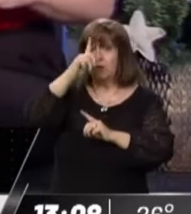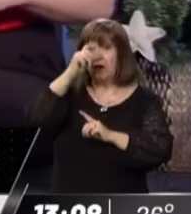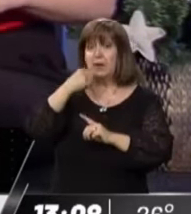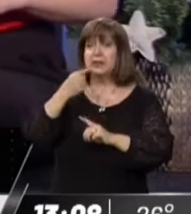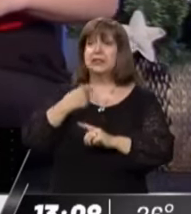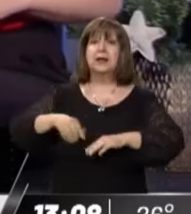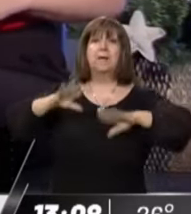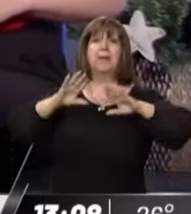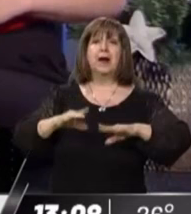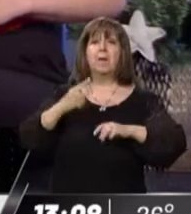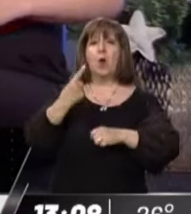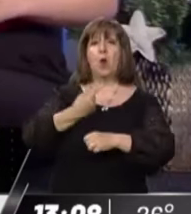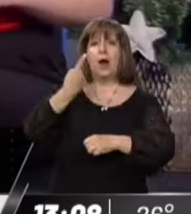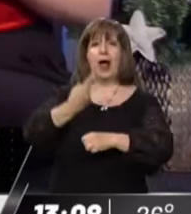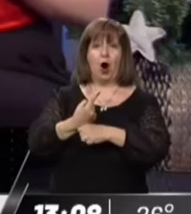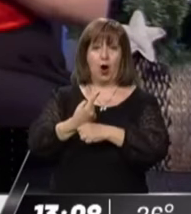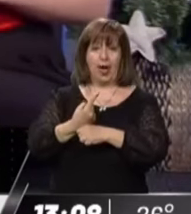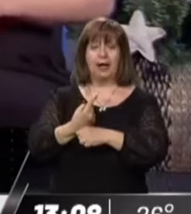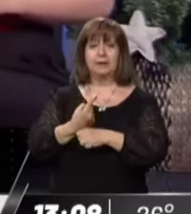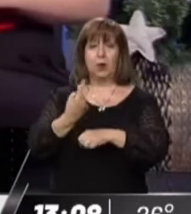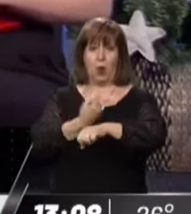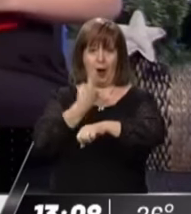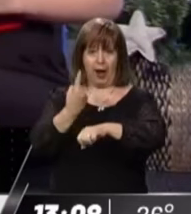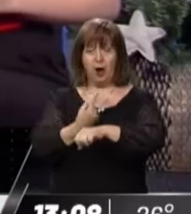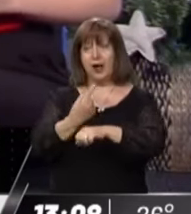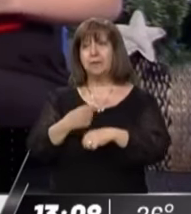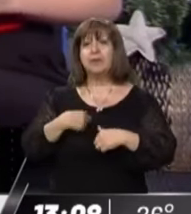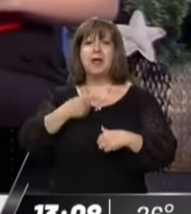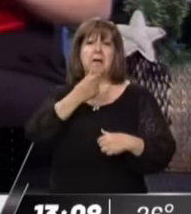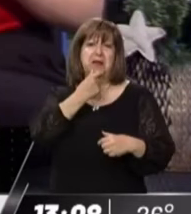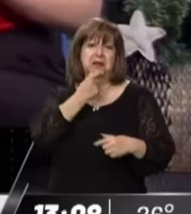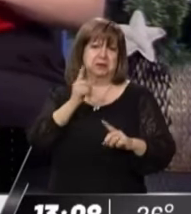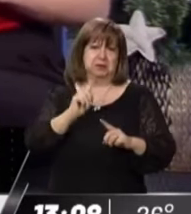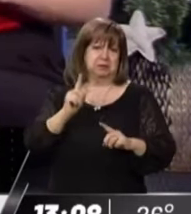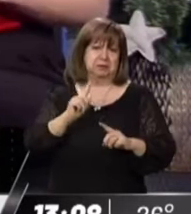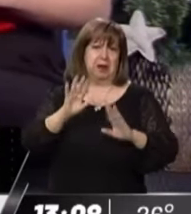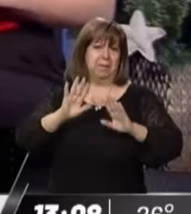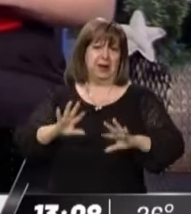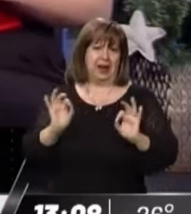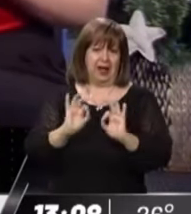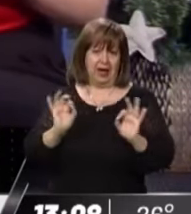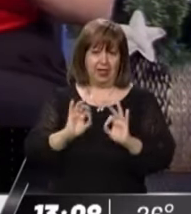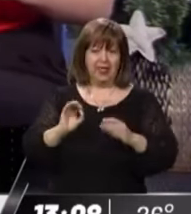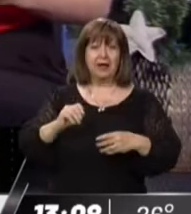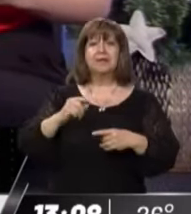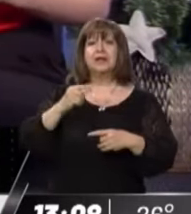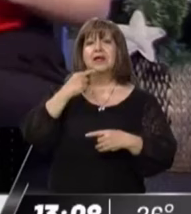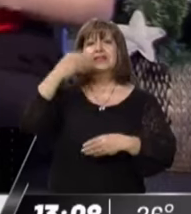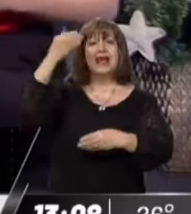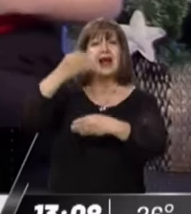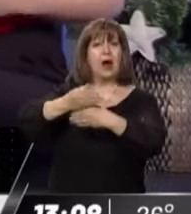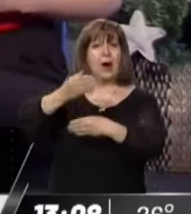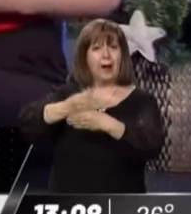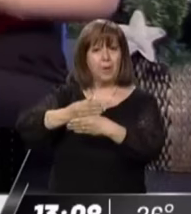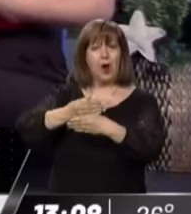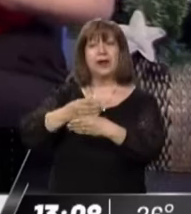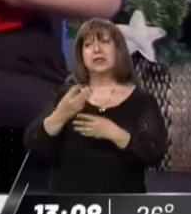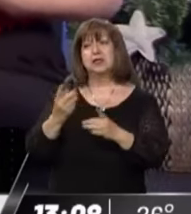sostienen es que van a presentar otro eh diríamos Como un documento